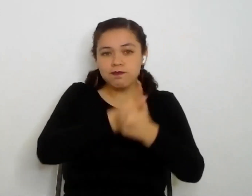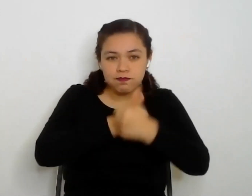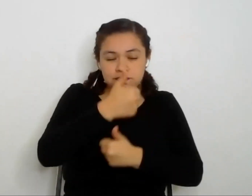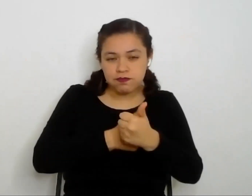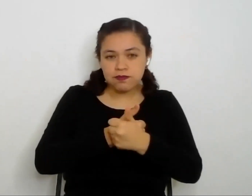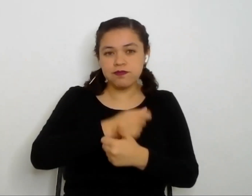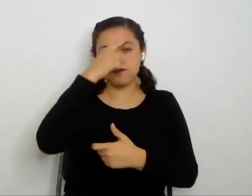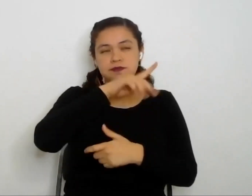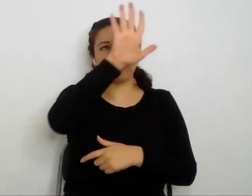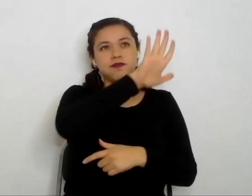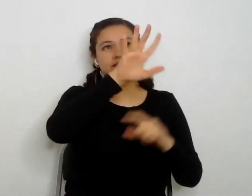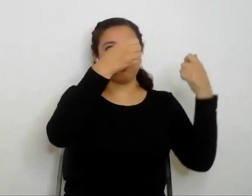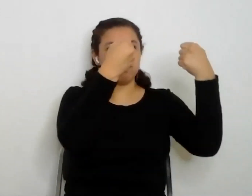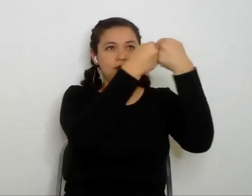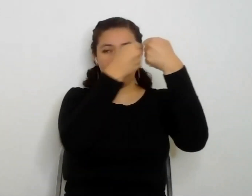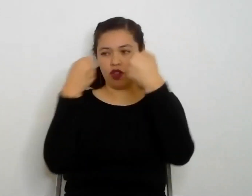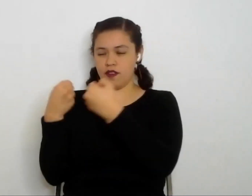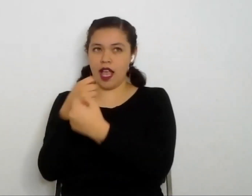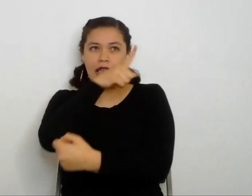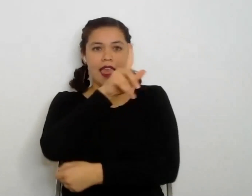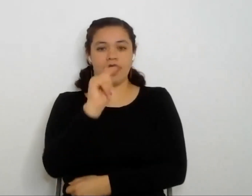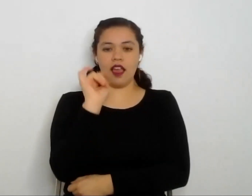en las zonas fronterizas. Si estás en Tijuana,